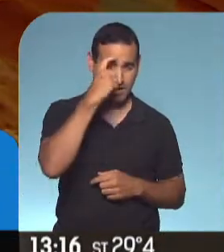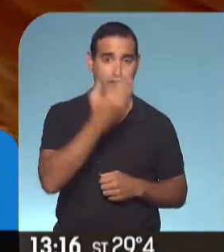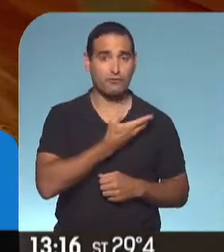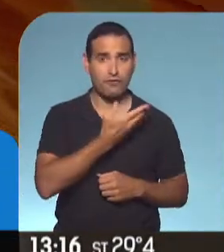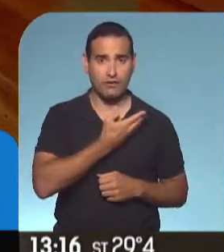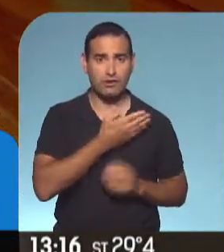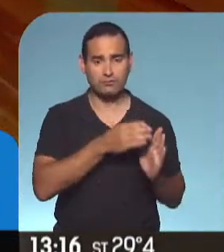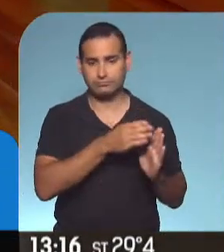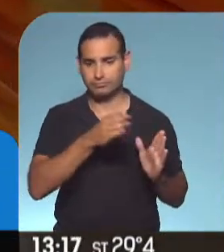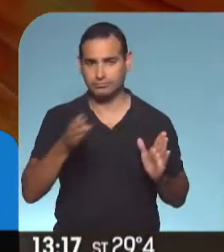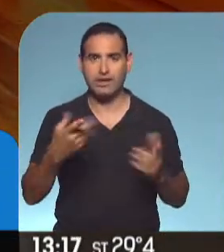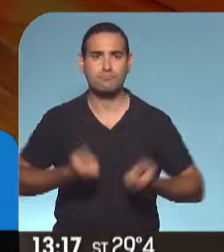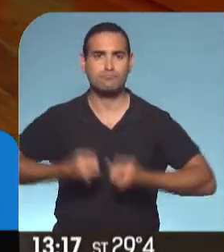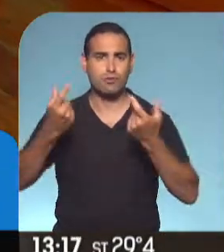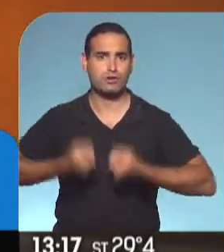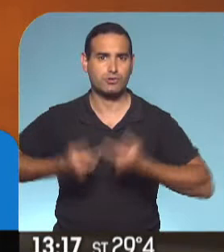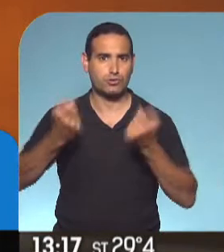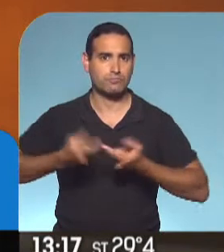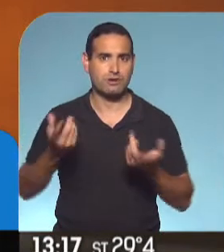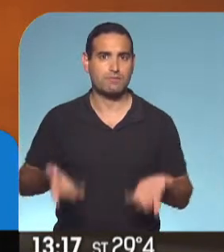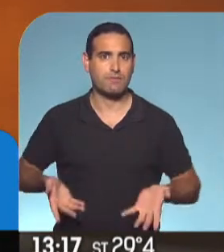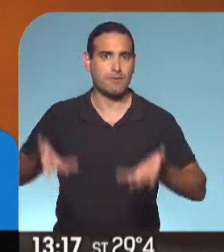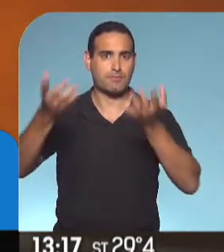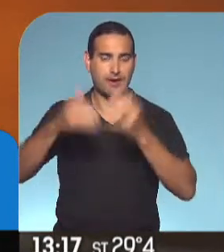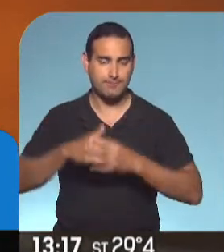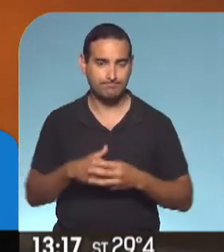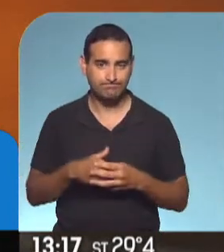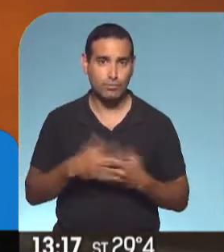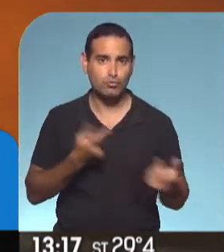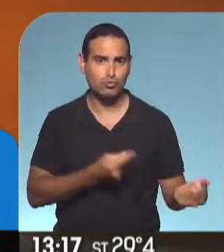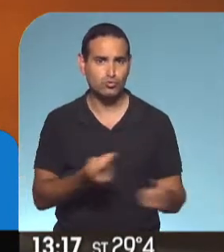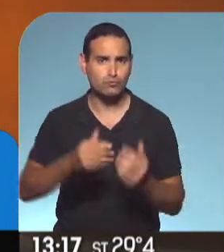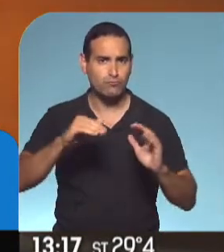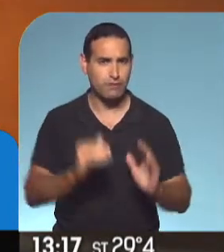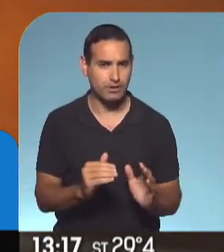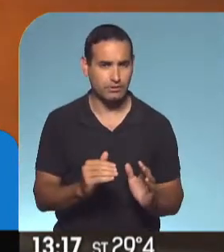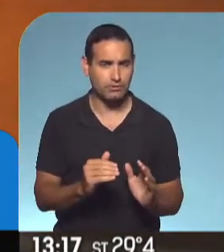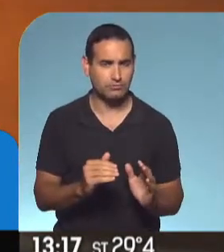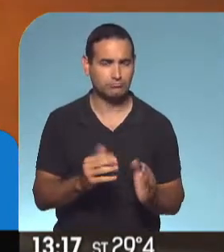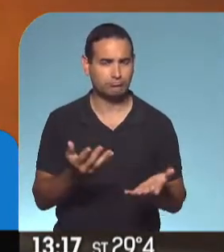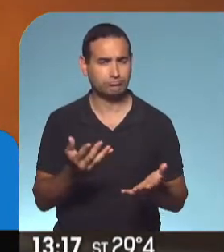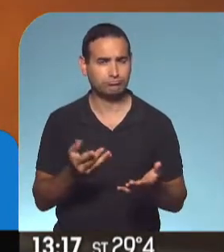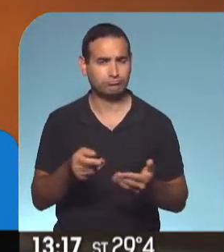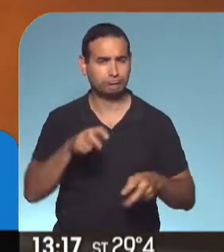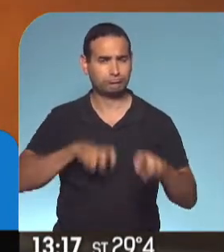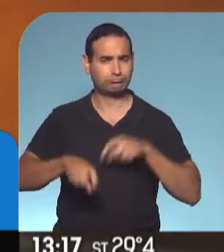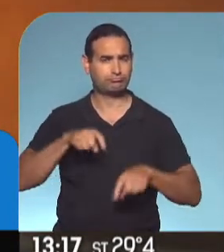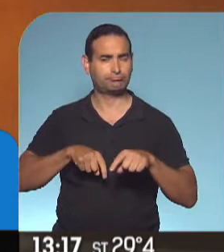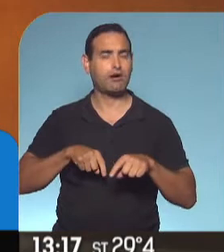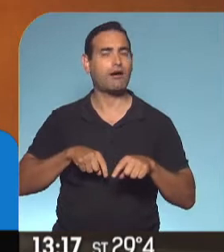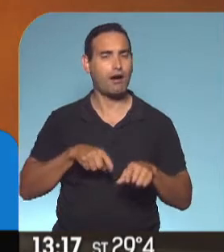un aumento muy importante de las exportaciones de carne y hubo una caída del consumo si voy un paso más atrás me encuentro que la